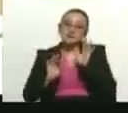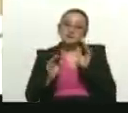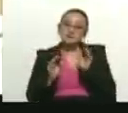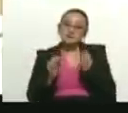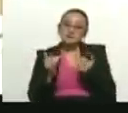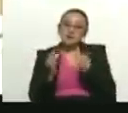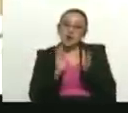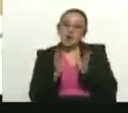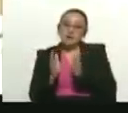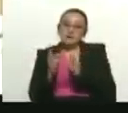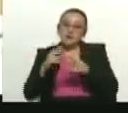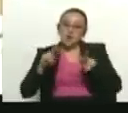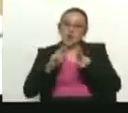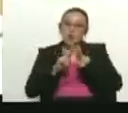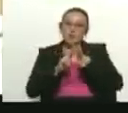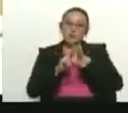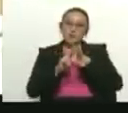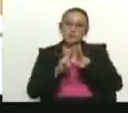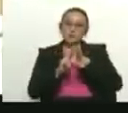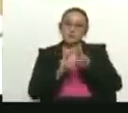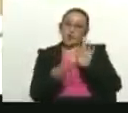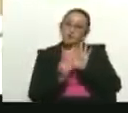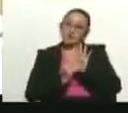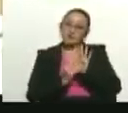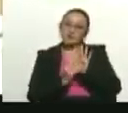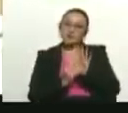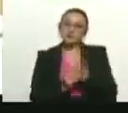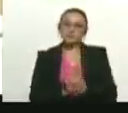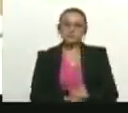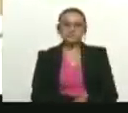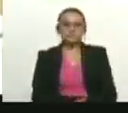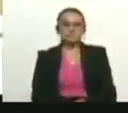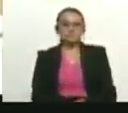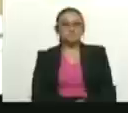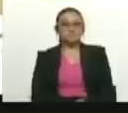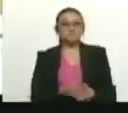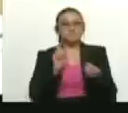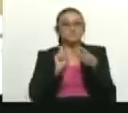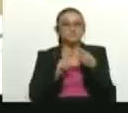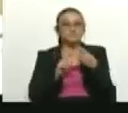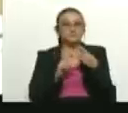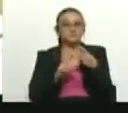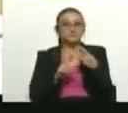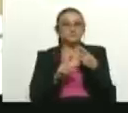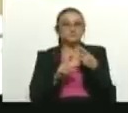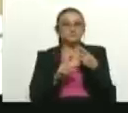democratización de la Organización de Naciones Unidas. Y en tercer lugar,